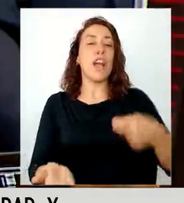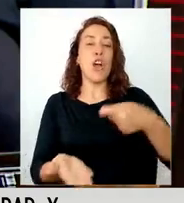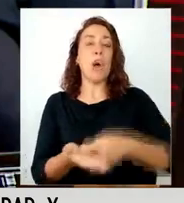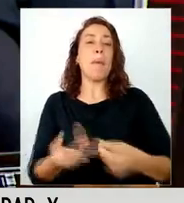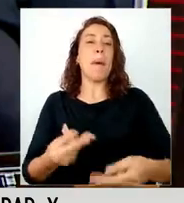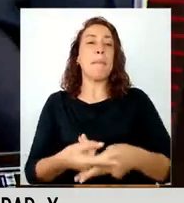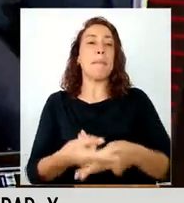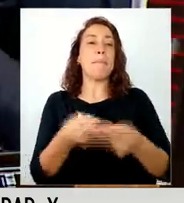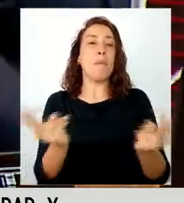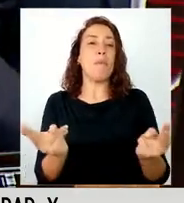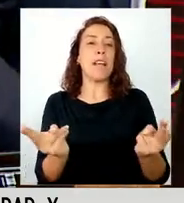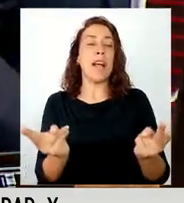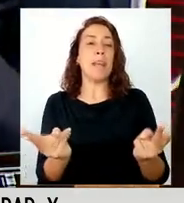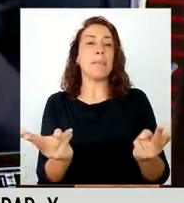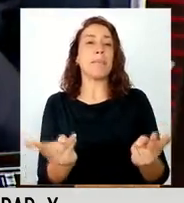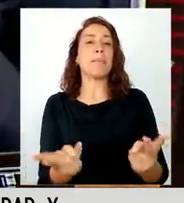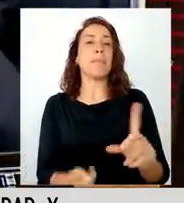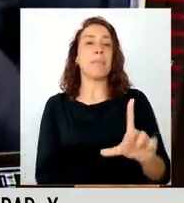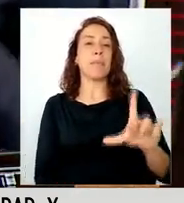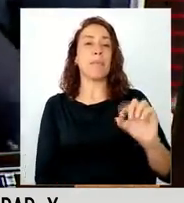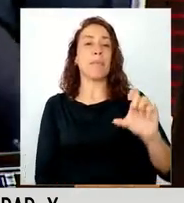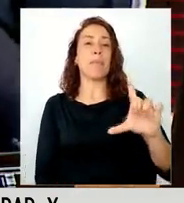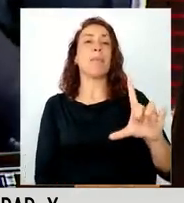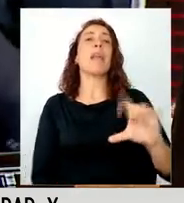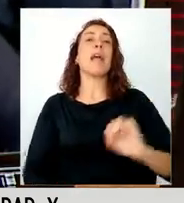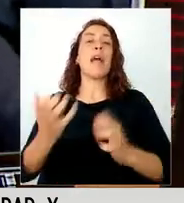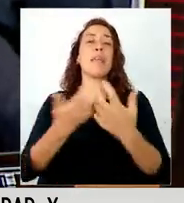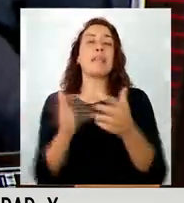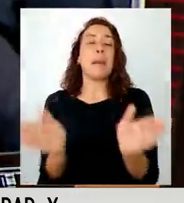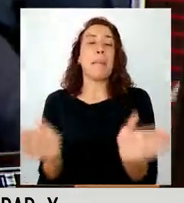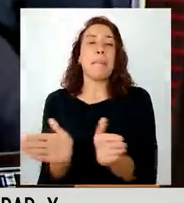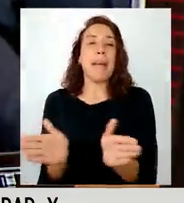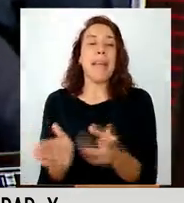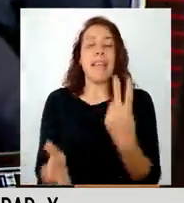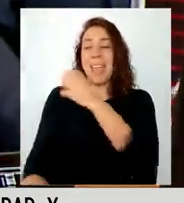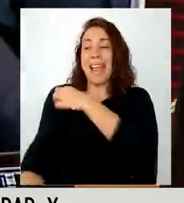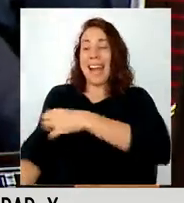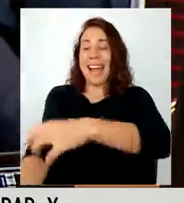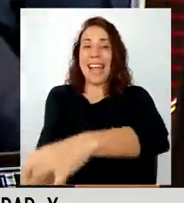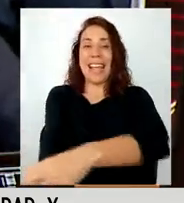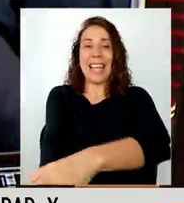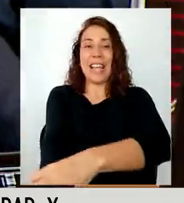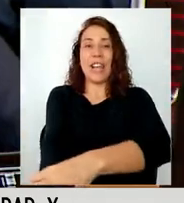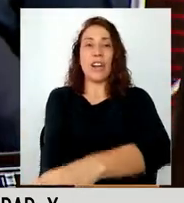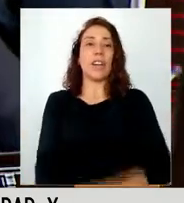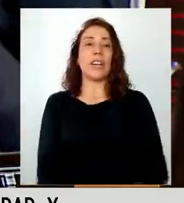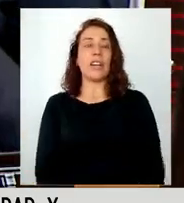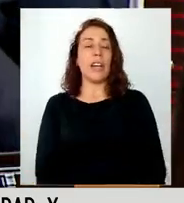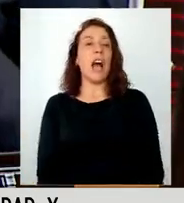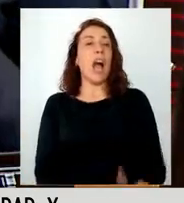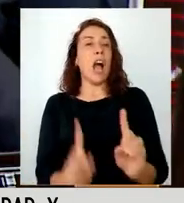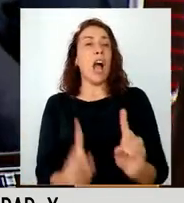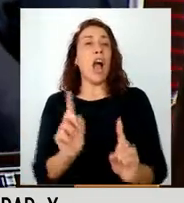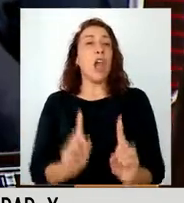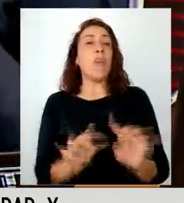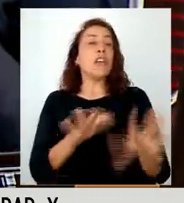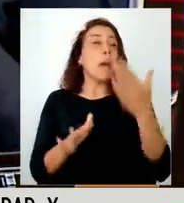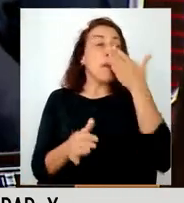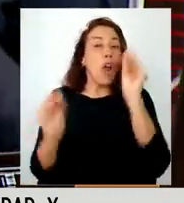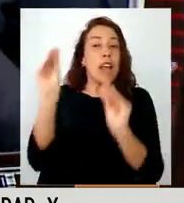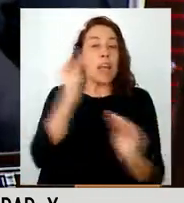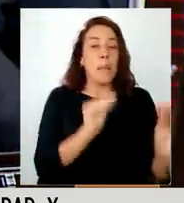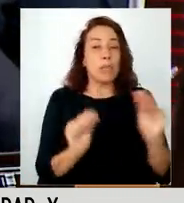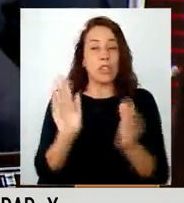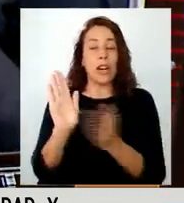a las empresas pequeñas de carácter regional que son algunas de las mejoras más relevantes que se incorporan